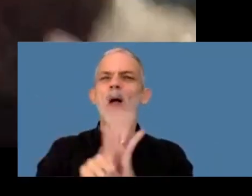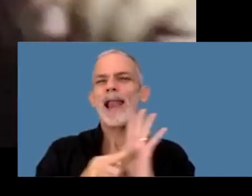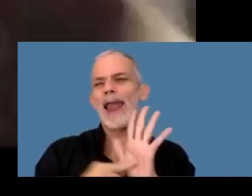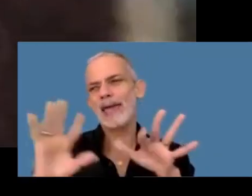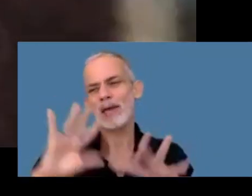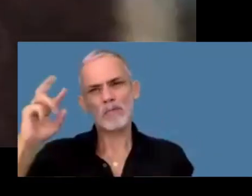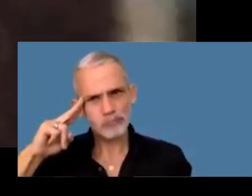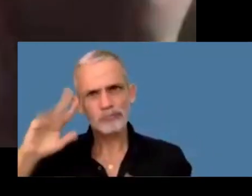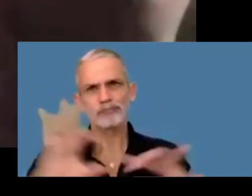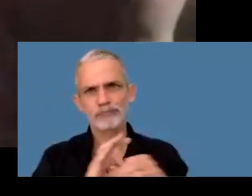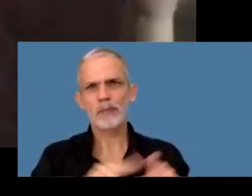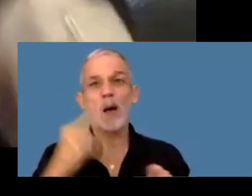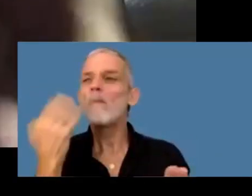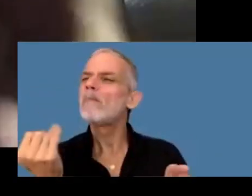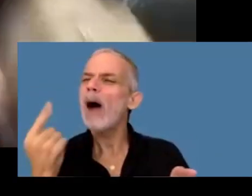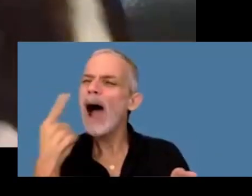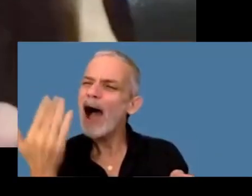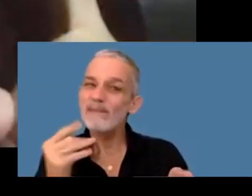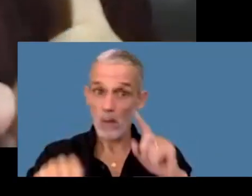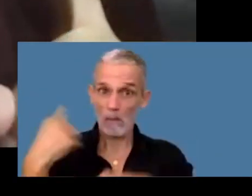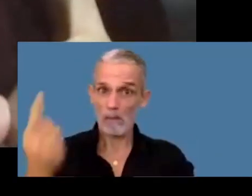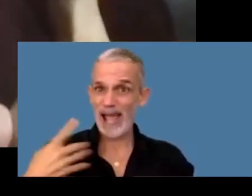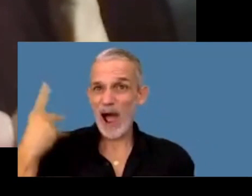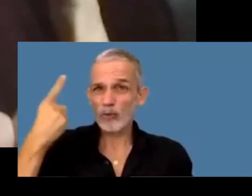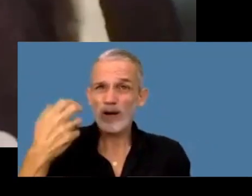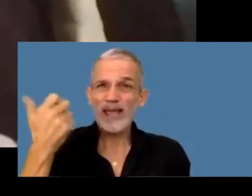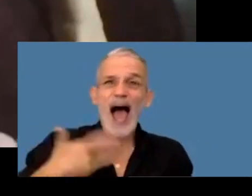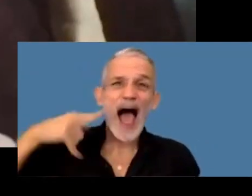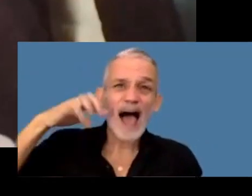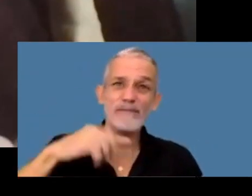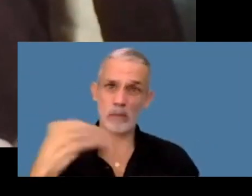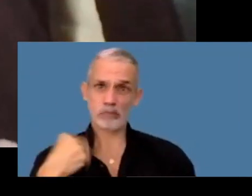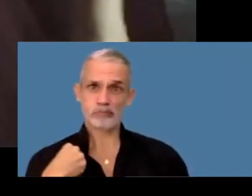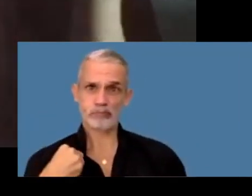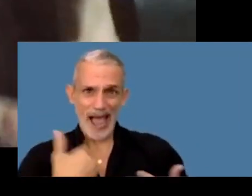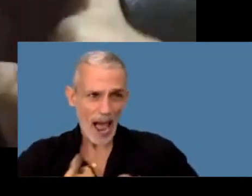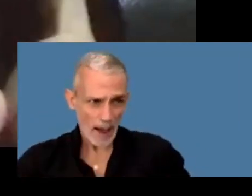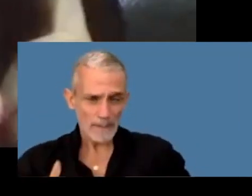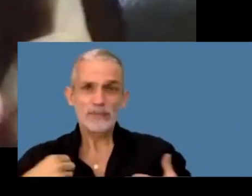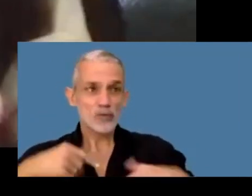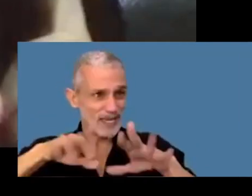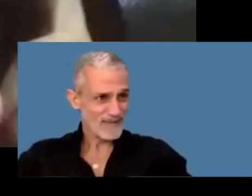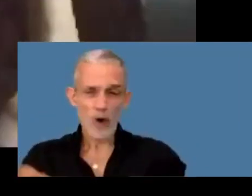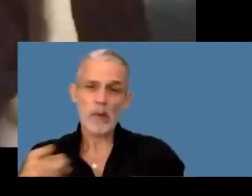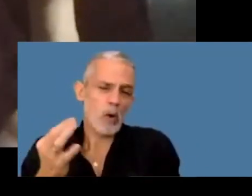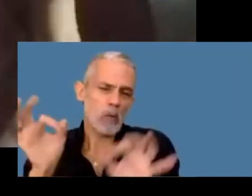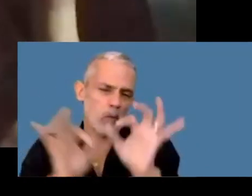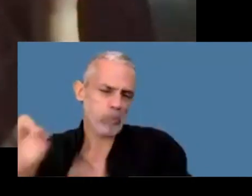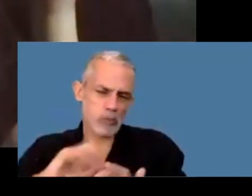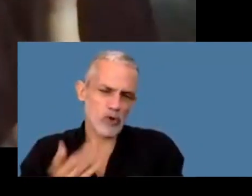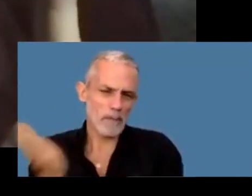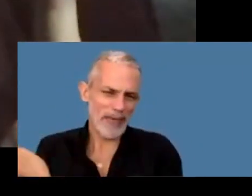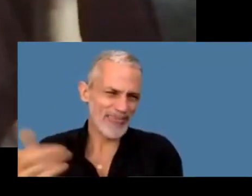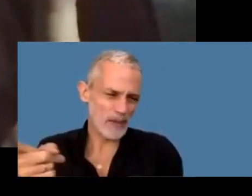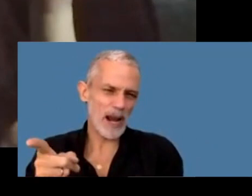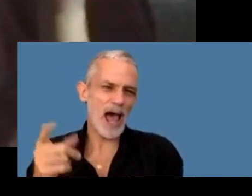cosas. Grado de avance, pero respecto de lo que yo presento ante la autoridad fiscal. Esto ante la autoridad local